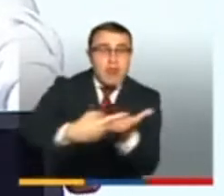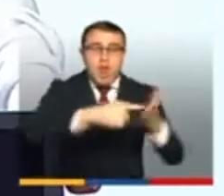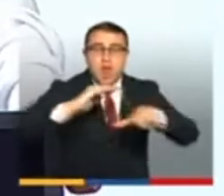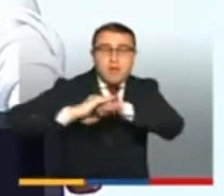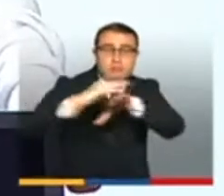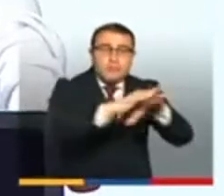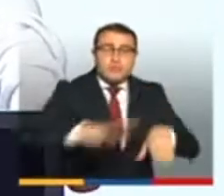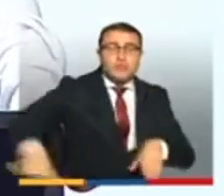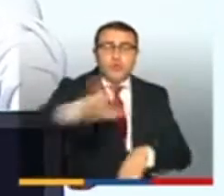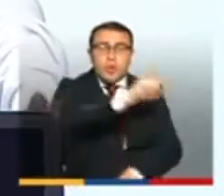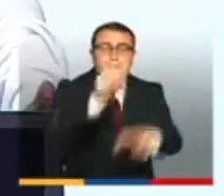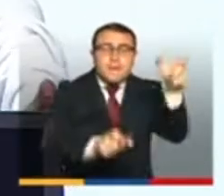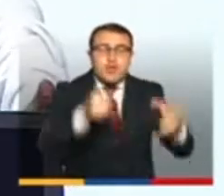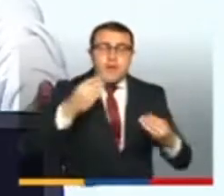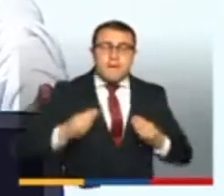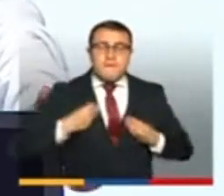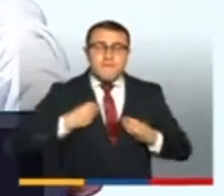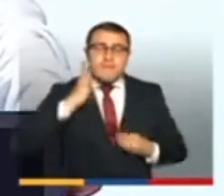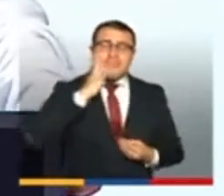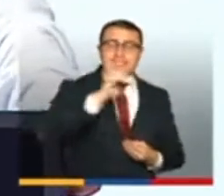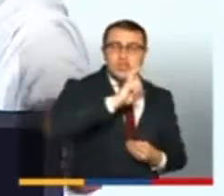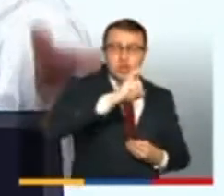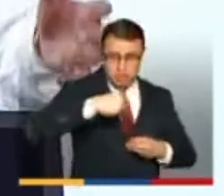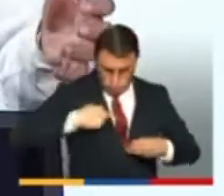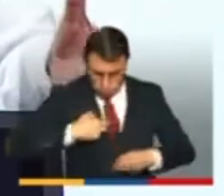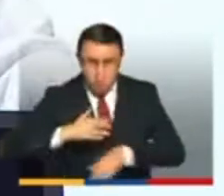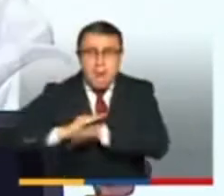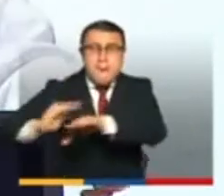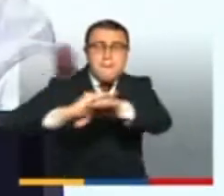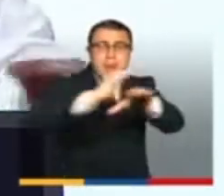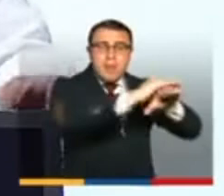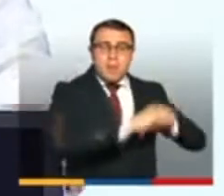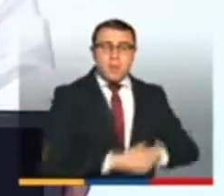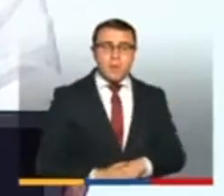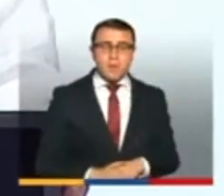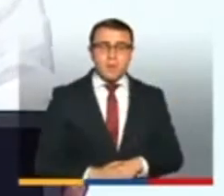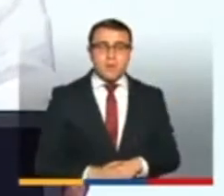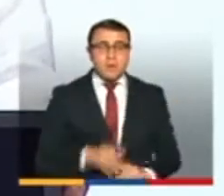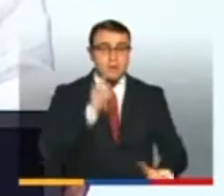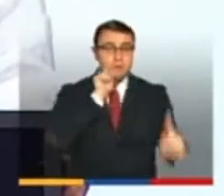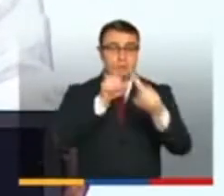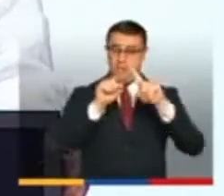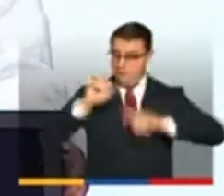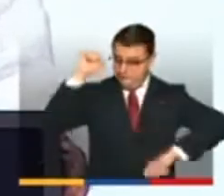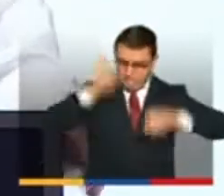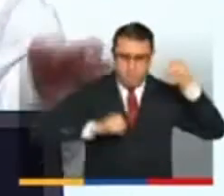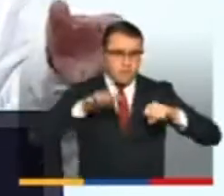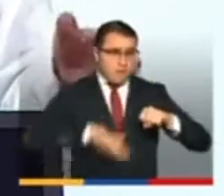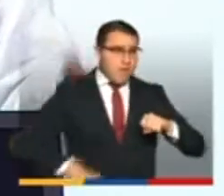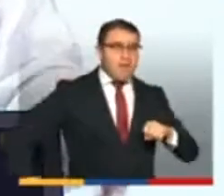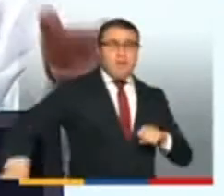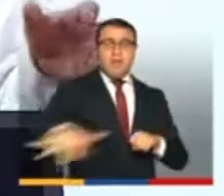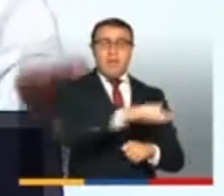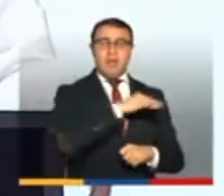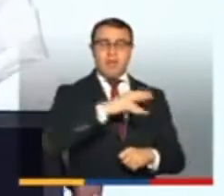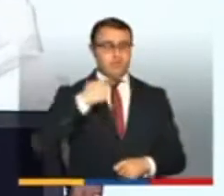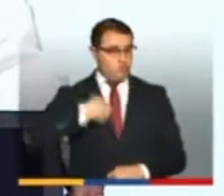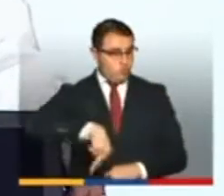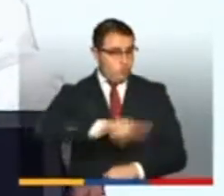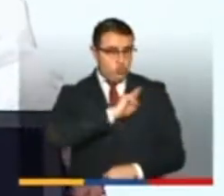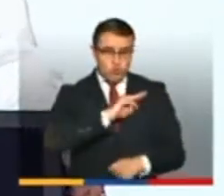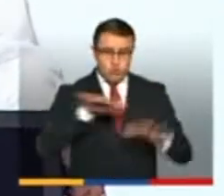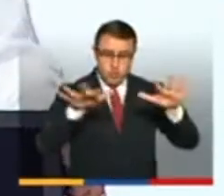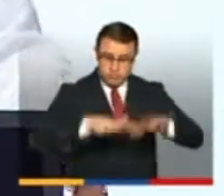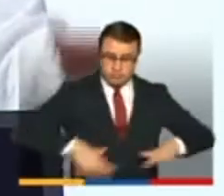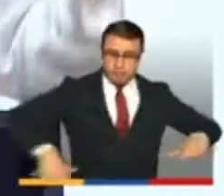de Santander a cómo las posibilidades que tenemos nuestras tierras